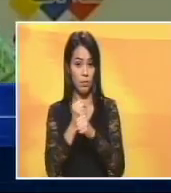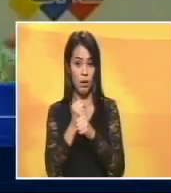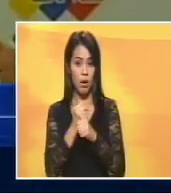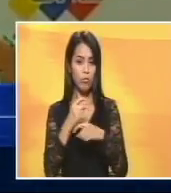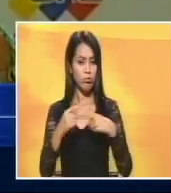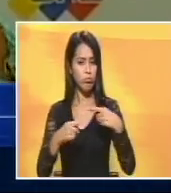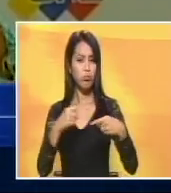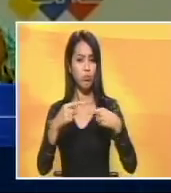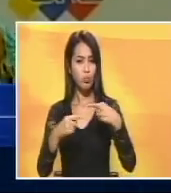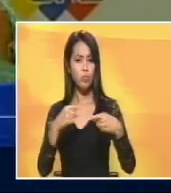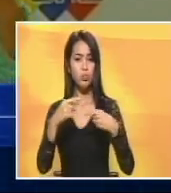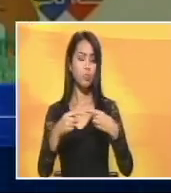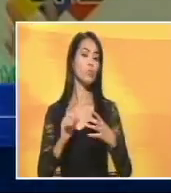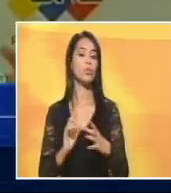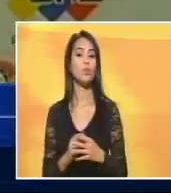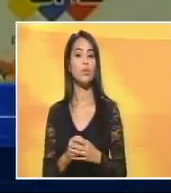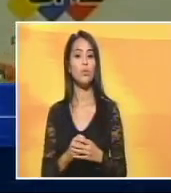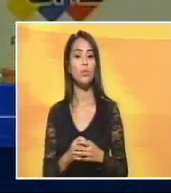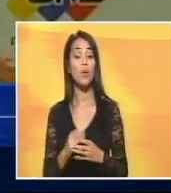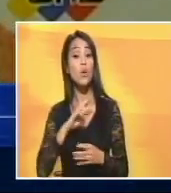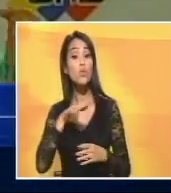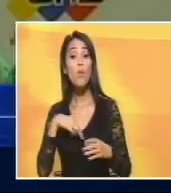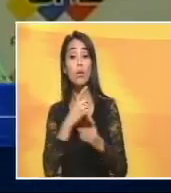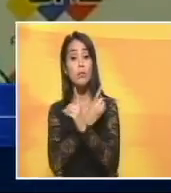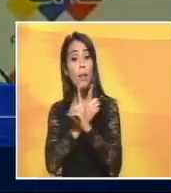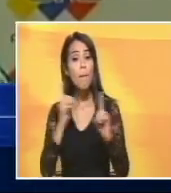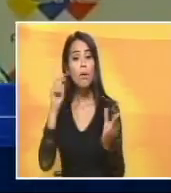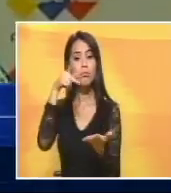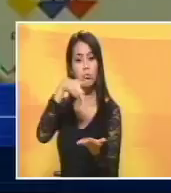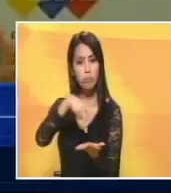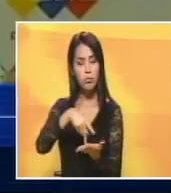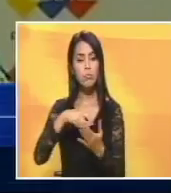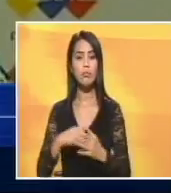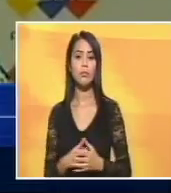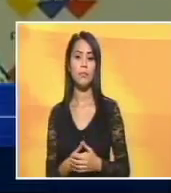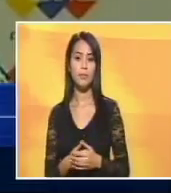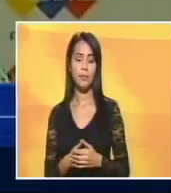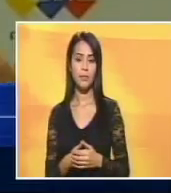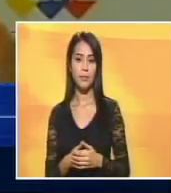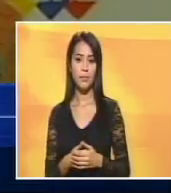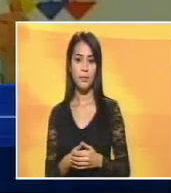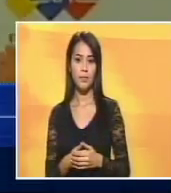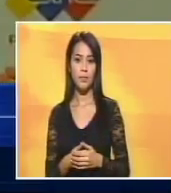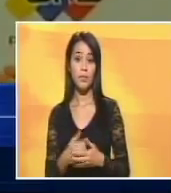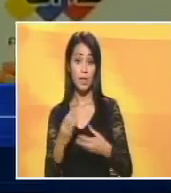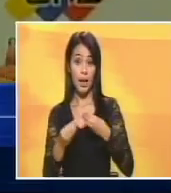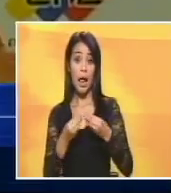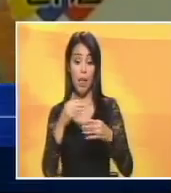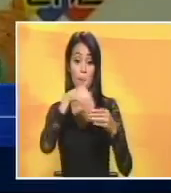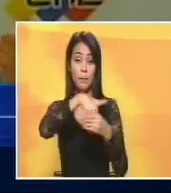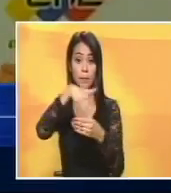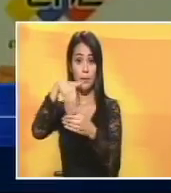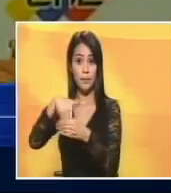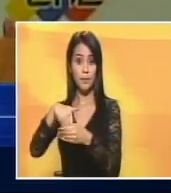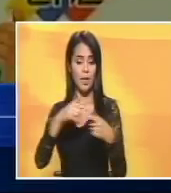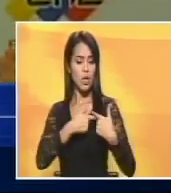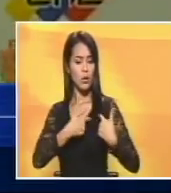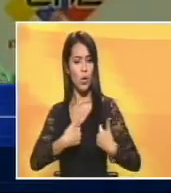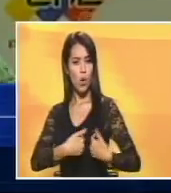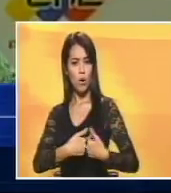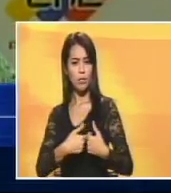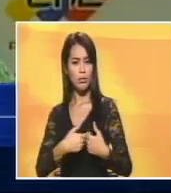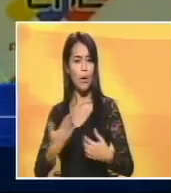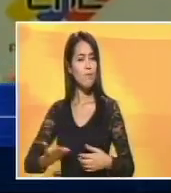cotidiano, como es nuestra democracia participativa y protagónica, el hecho electoral, el corazón, la